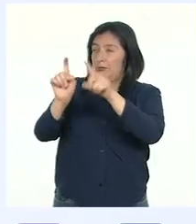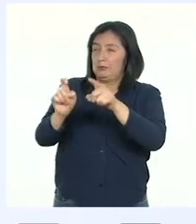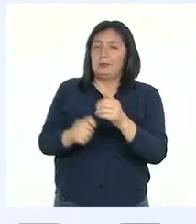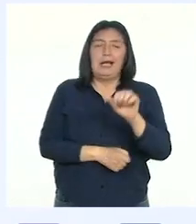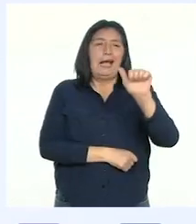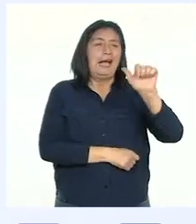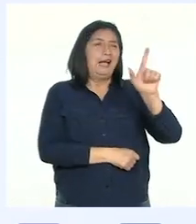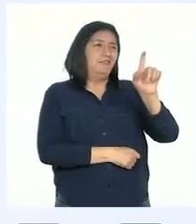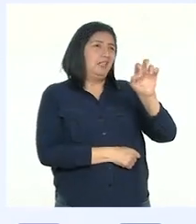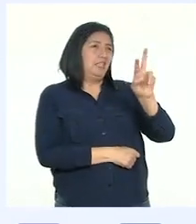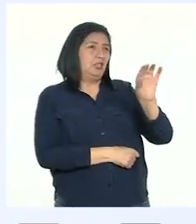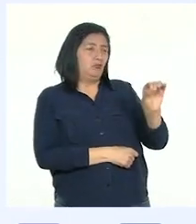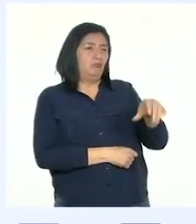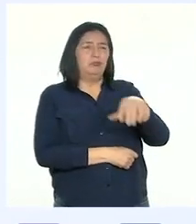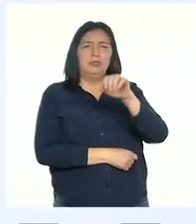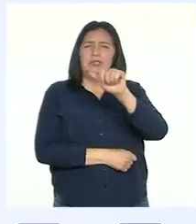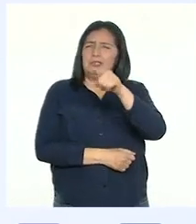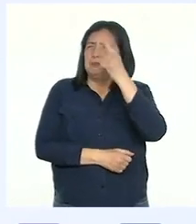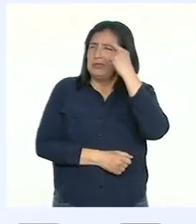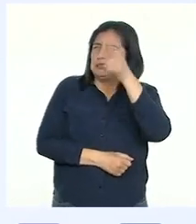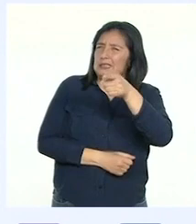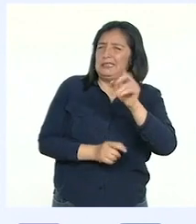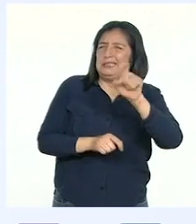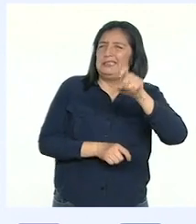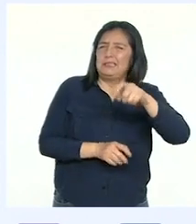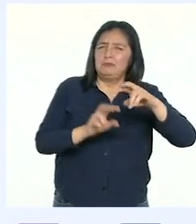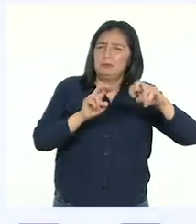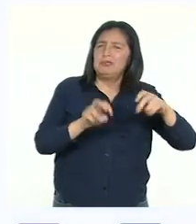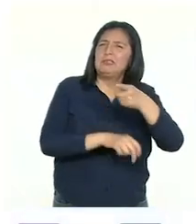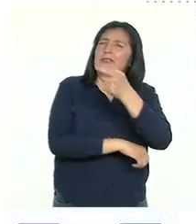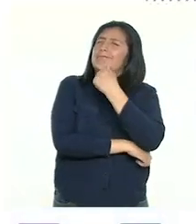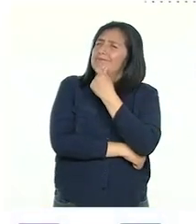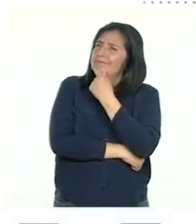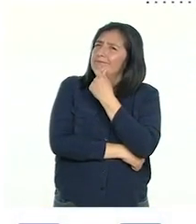a Álvaro y Alejandra? ¿Qué creen que necesitamos investigar?